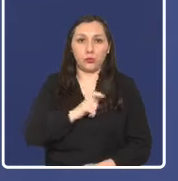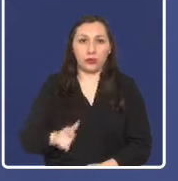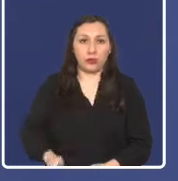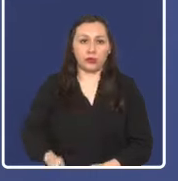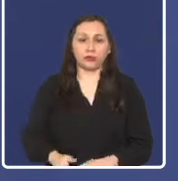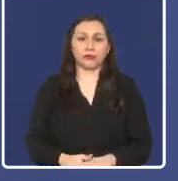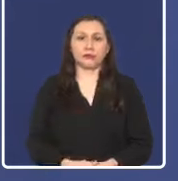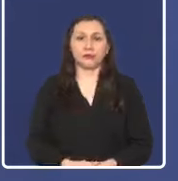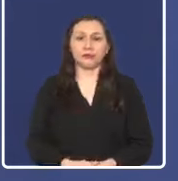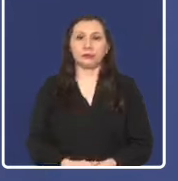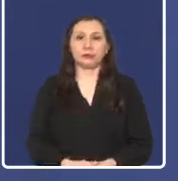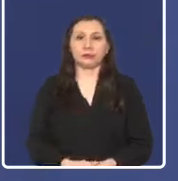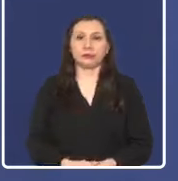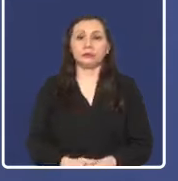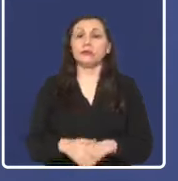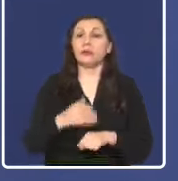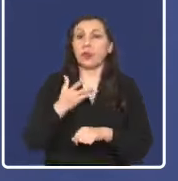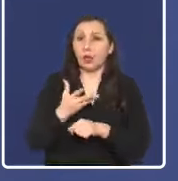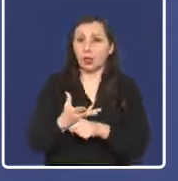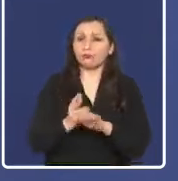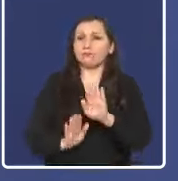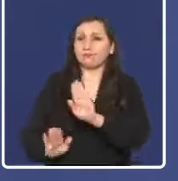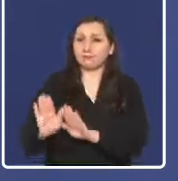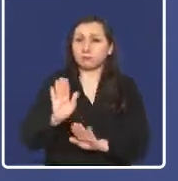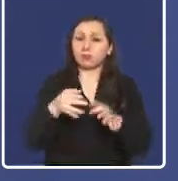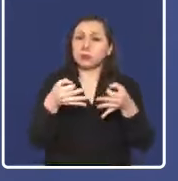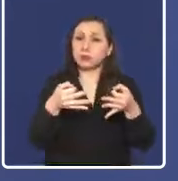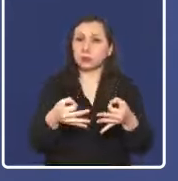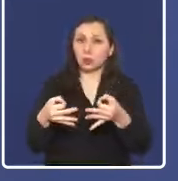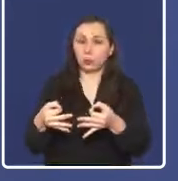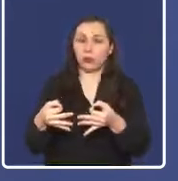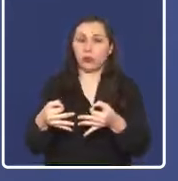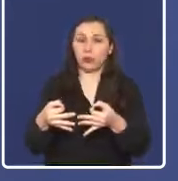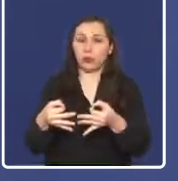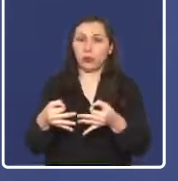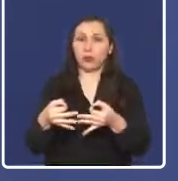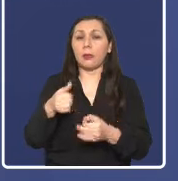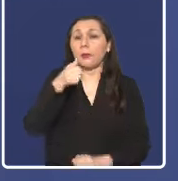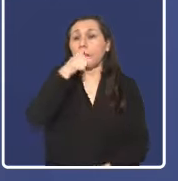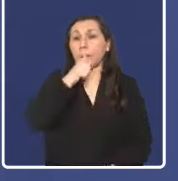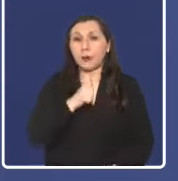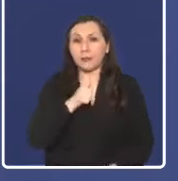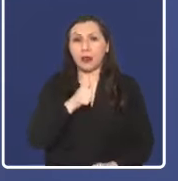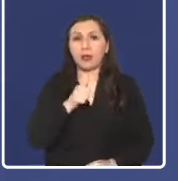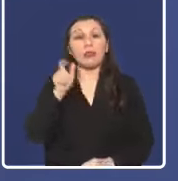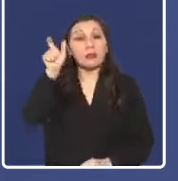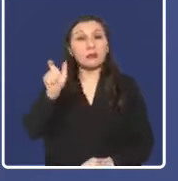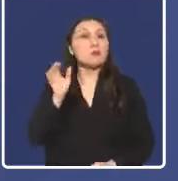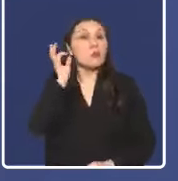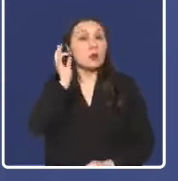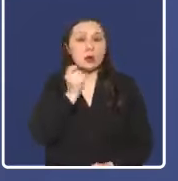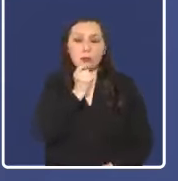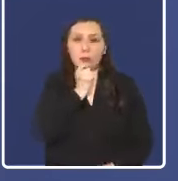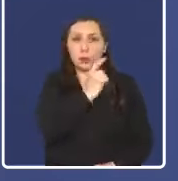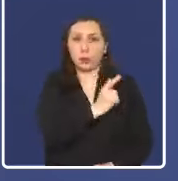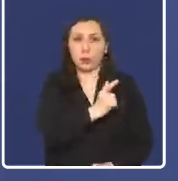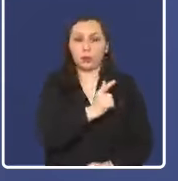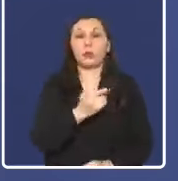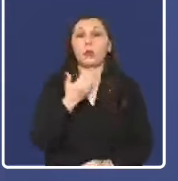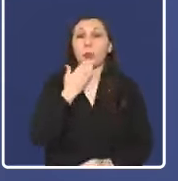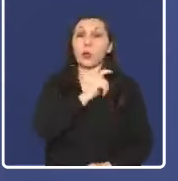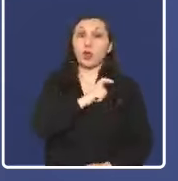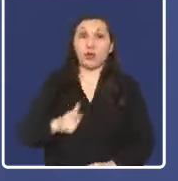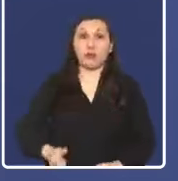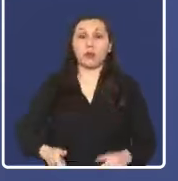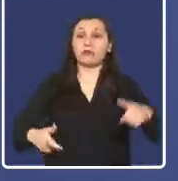gobierno. Hay que resguardar la seguridad y la privacidad de la denunciante. Y el gobierno